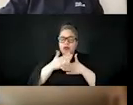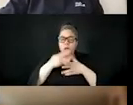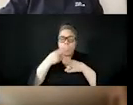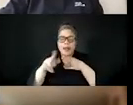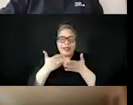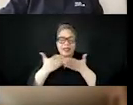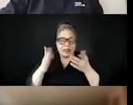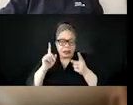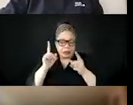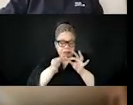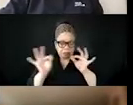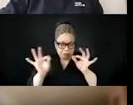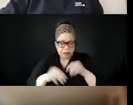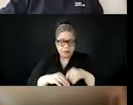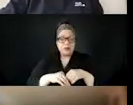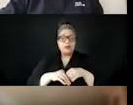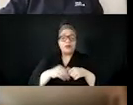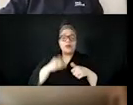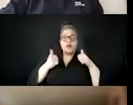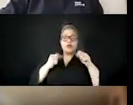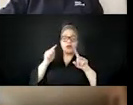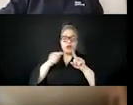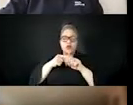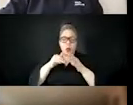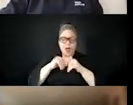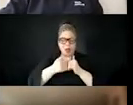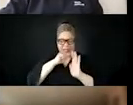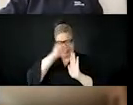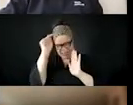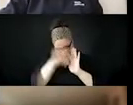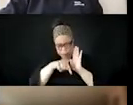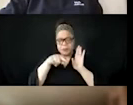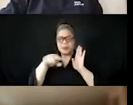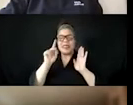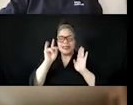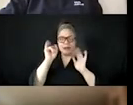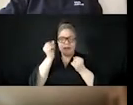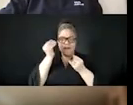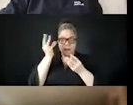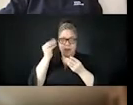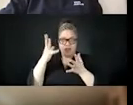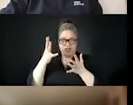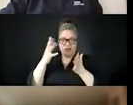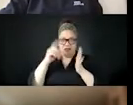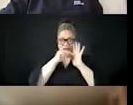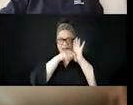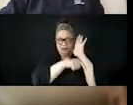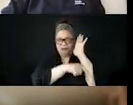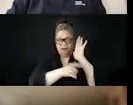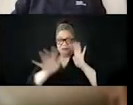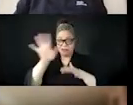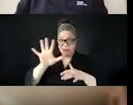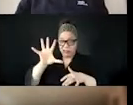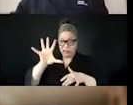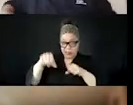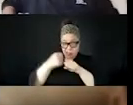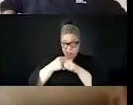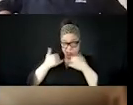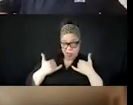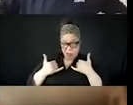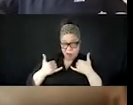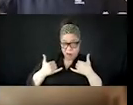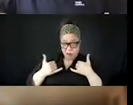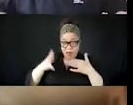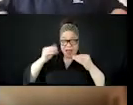preparamos la arqueta en a fondo la desinformación aún no está en los libros de historias la